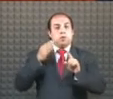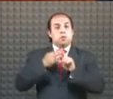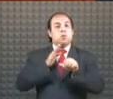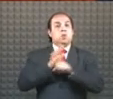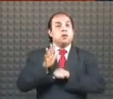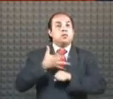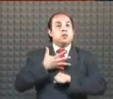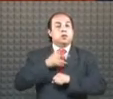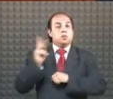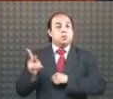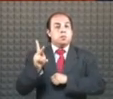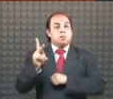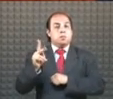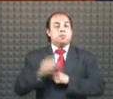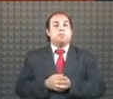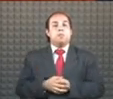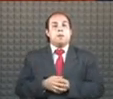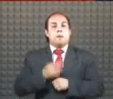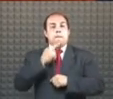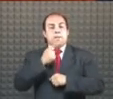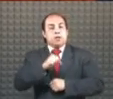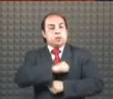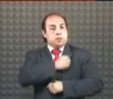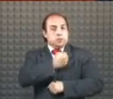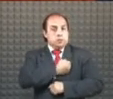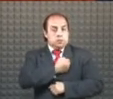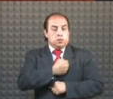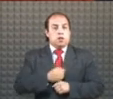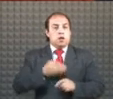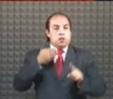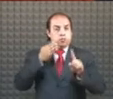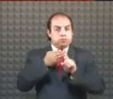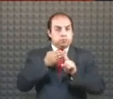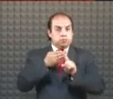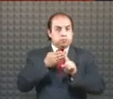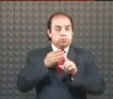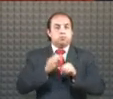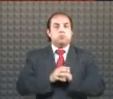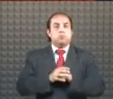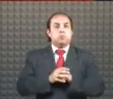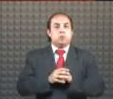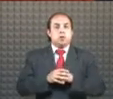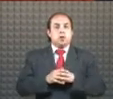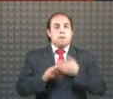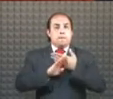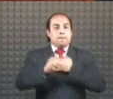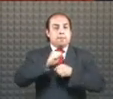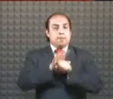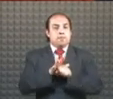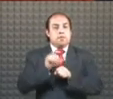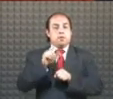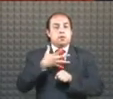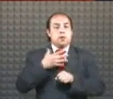población mucho más saludable para enfrentar el COVID, pero en general para enfrentar una vida más sana,